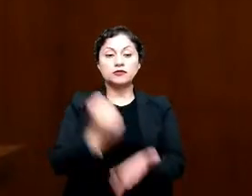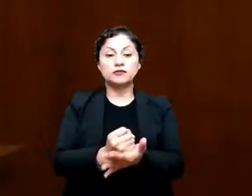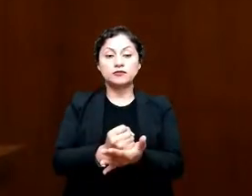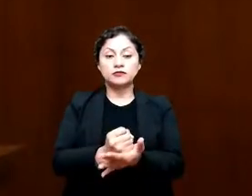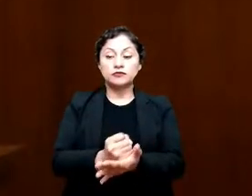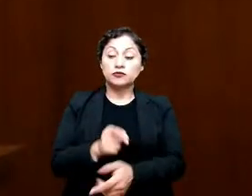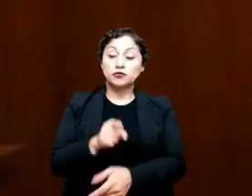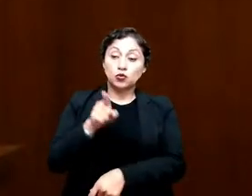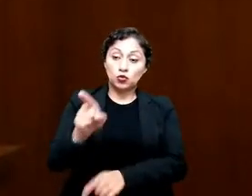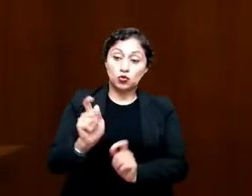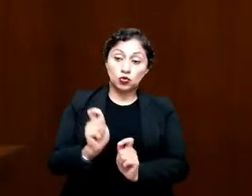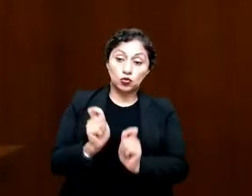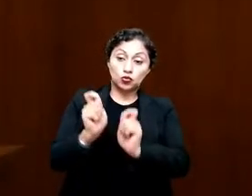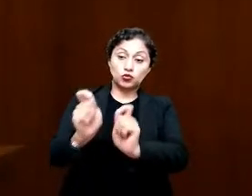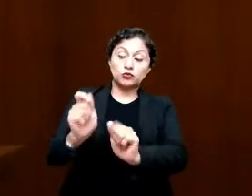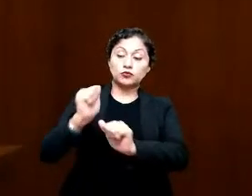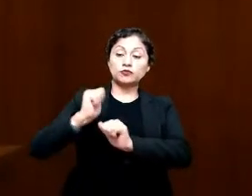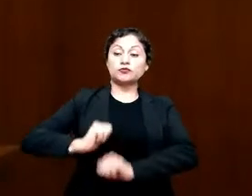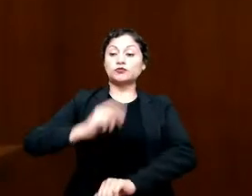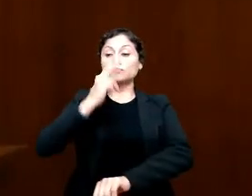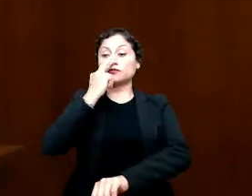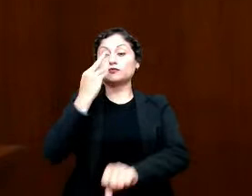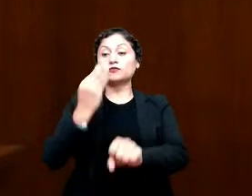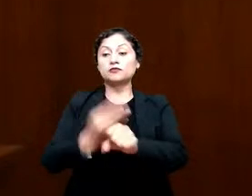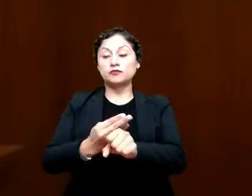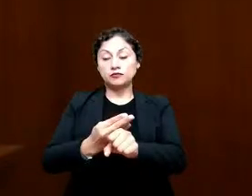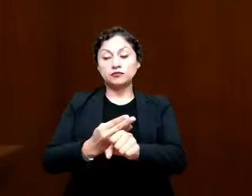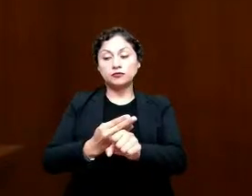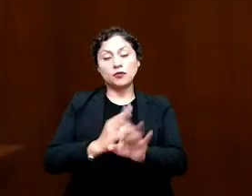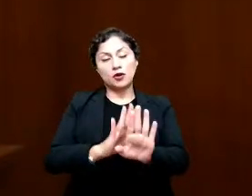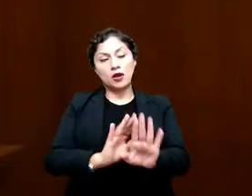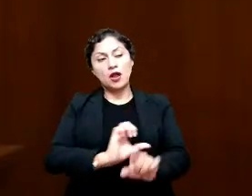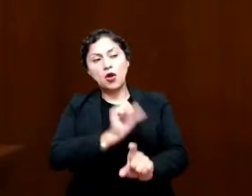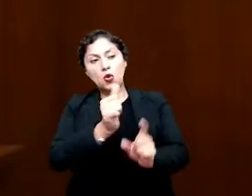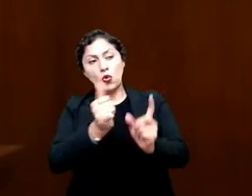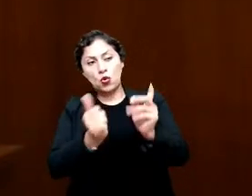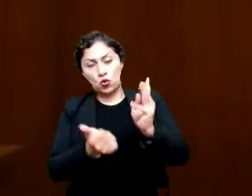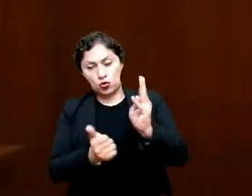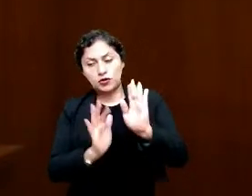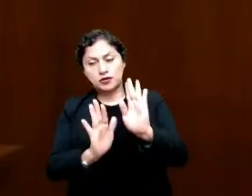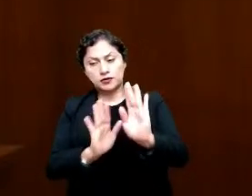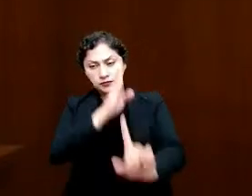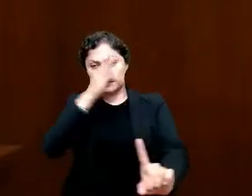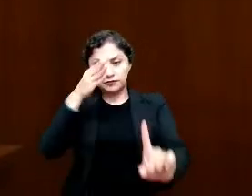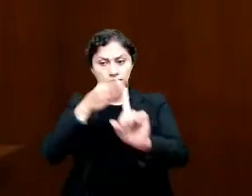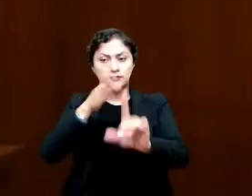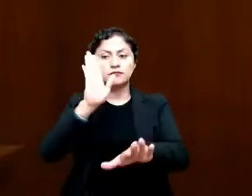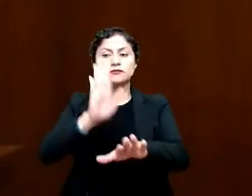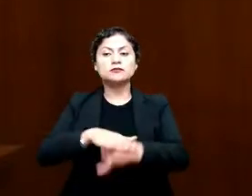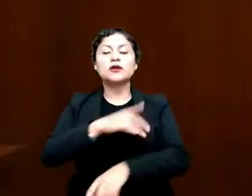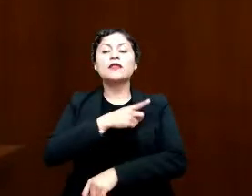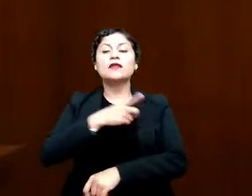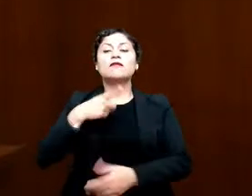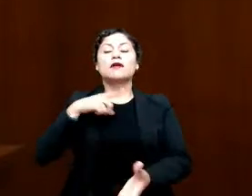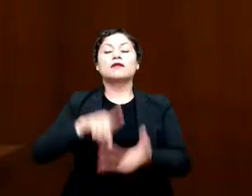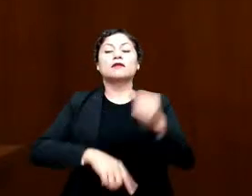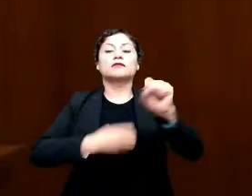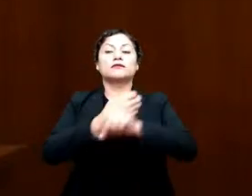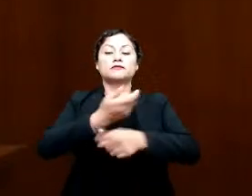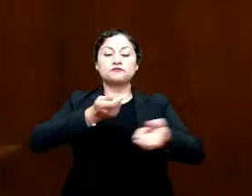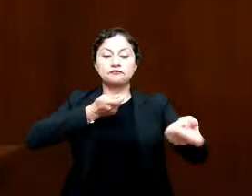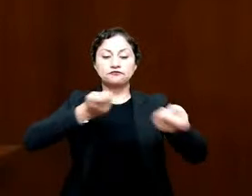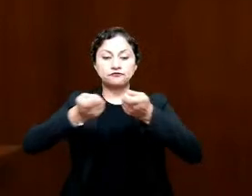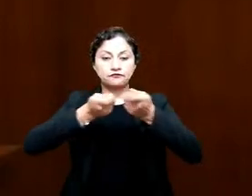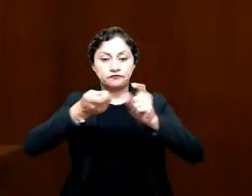la responsabilidad, entre otras atribuciones, de garantizar la gobernabilidad del Estado.